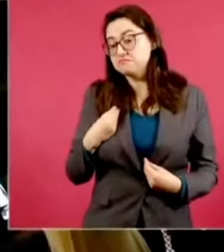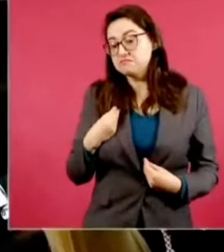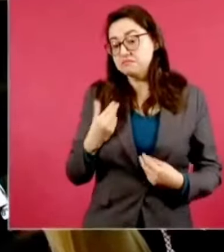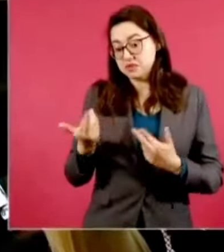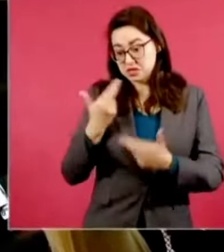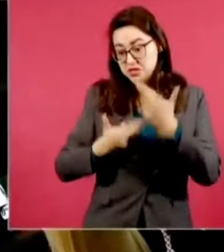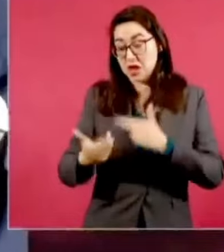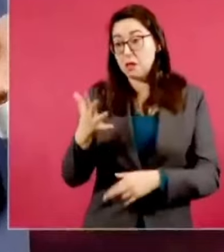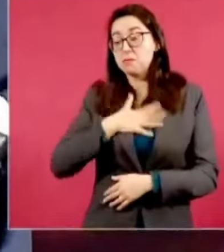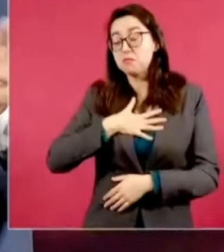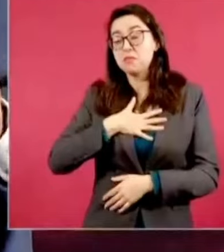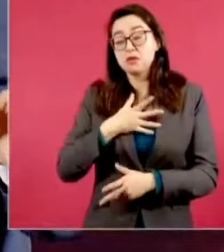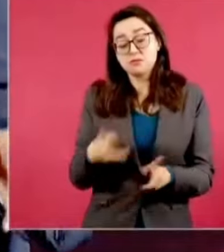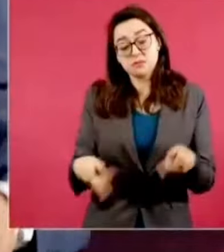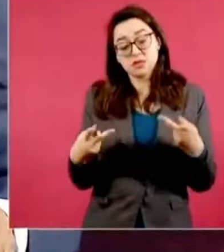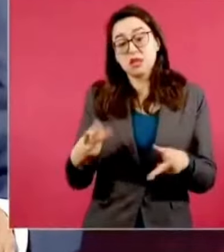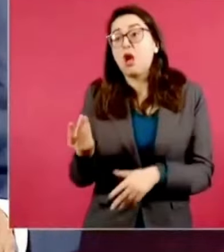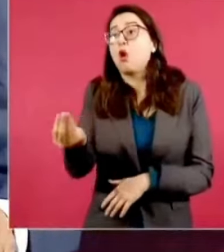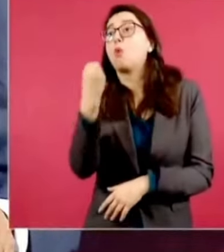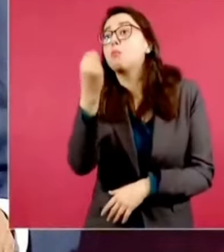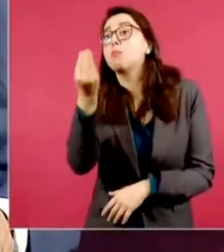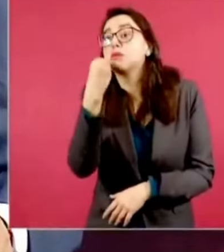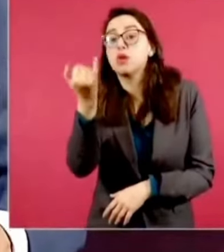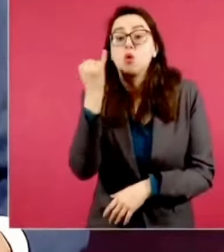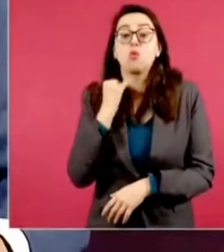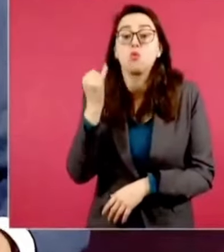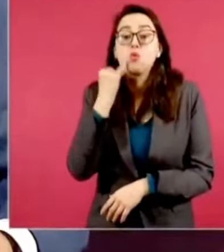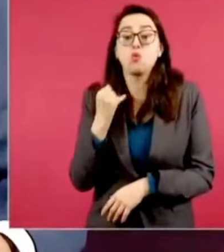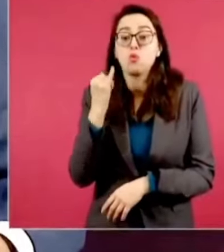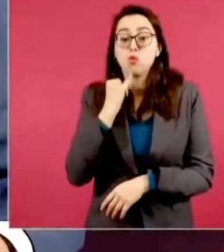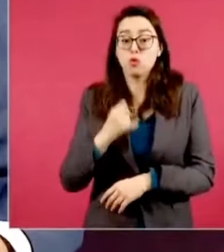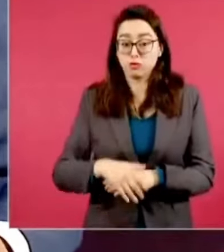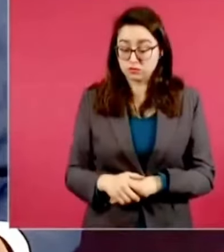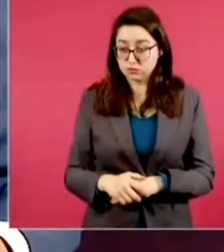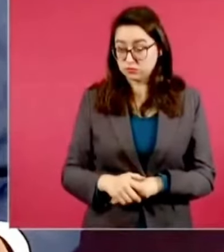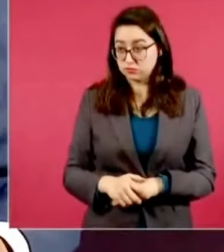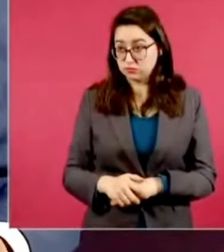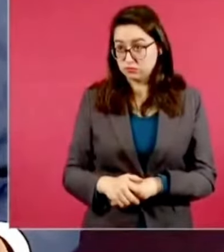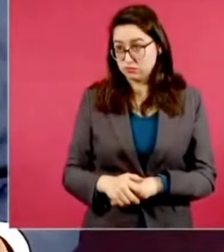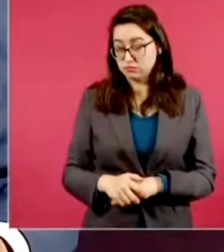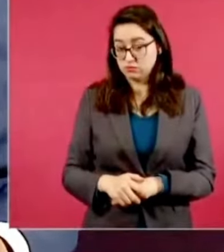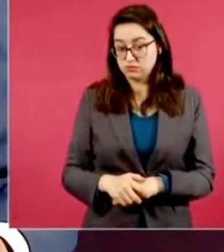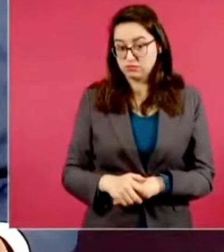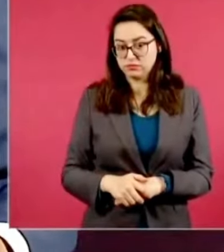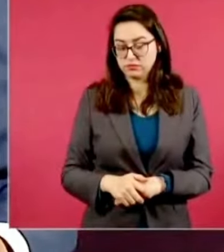el jugo Del Valle o el Jumex.